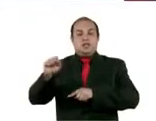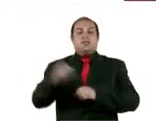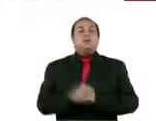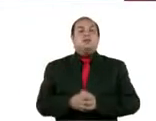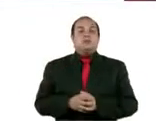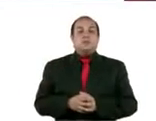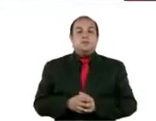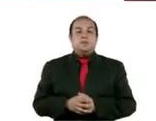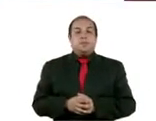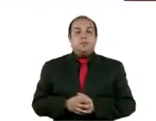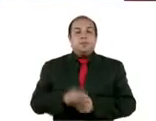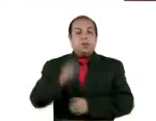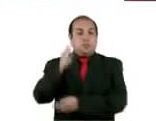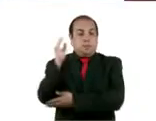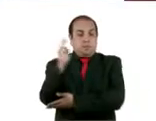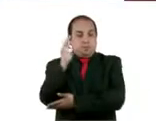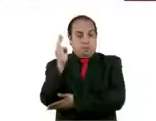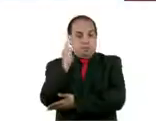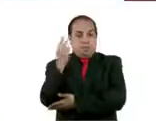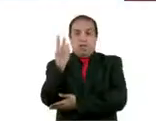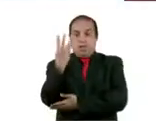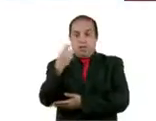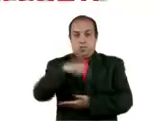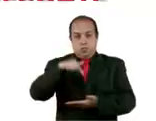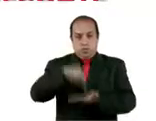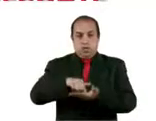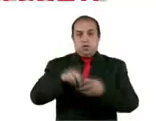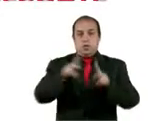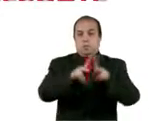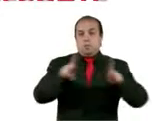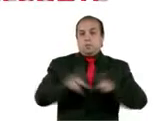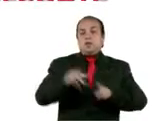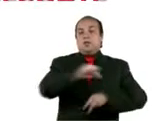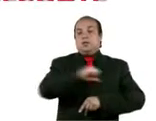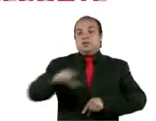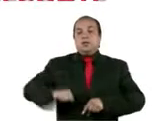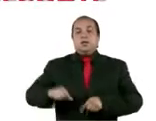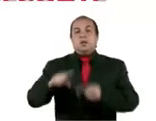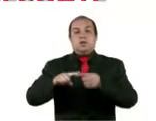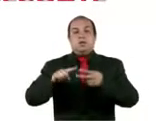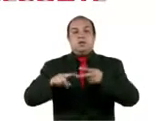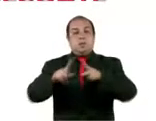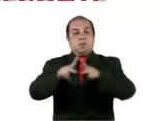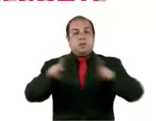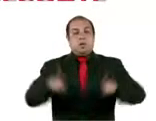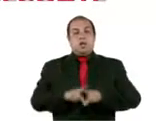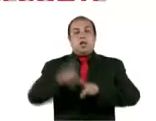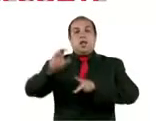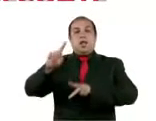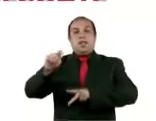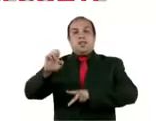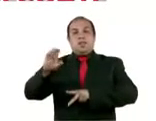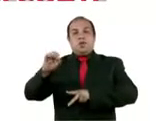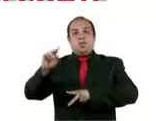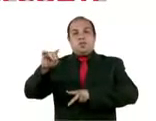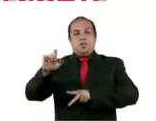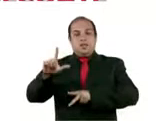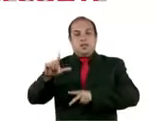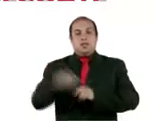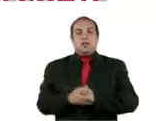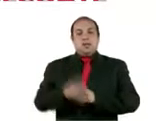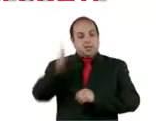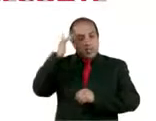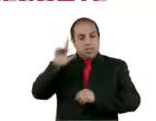Milpalta va a contar con 3 sedes, que va a ser la explanada de la alcaldía, la explanada de Tecómic y Santa Ana